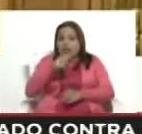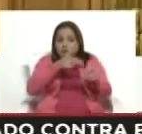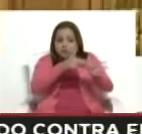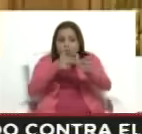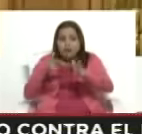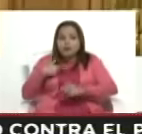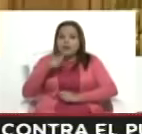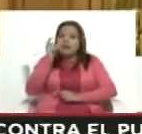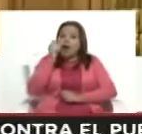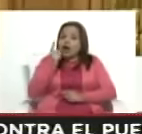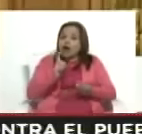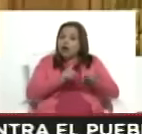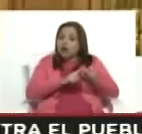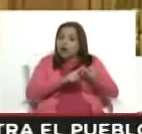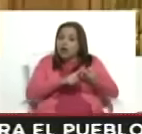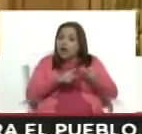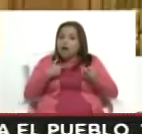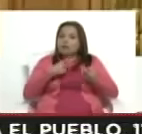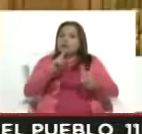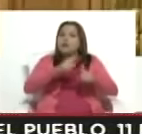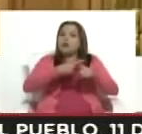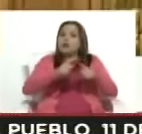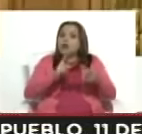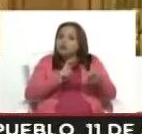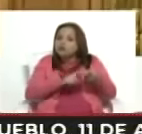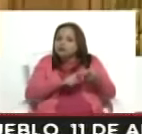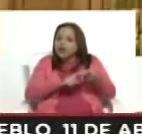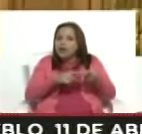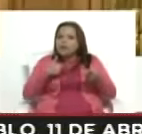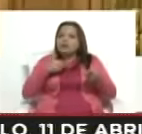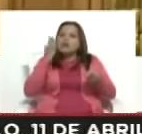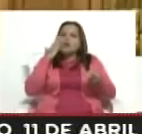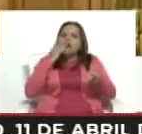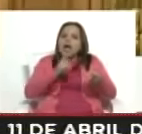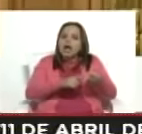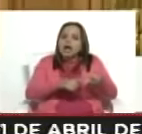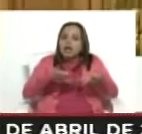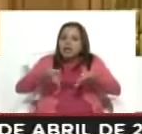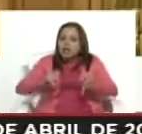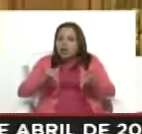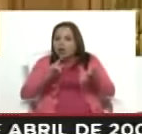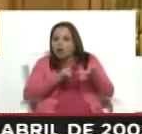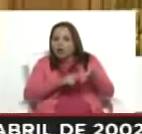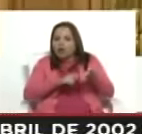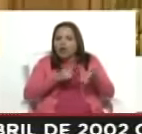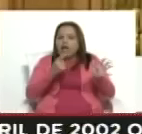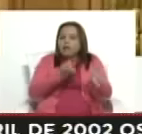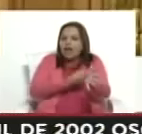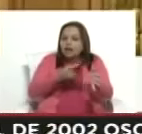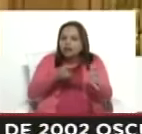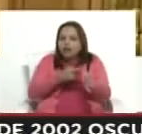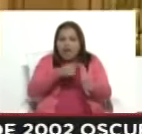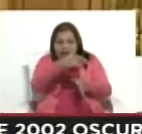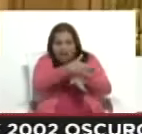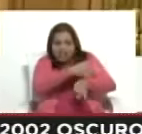papá, mataron a mi primo, mataron a mi mamá, a mi hijo, a mi hermano.